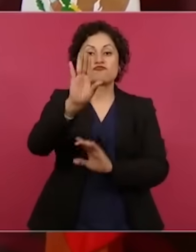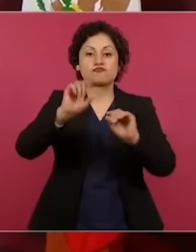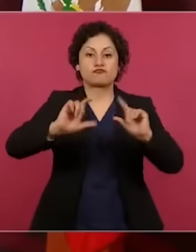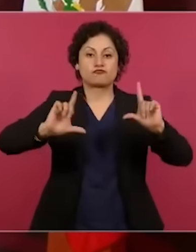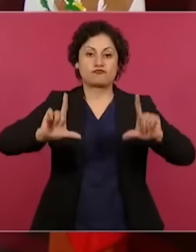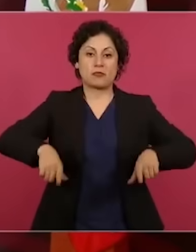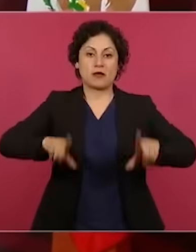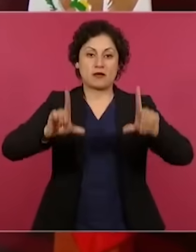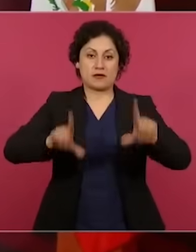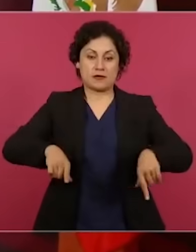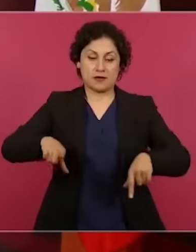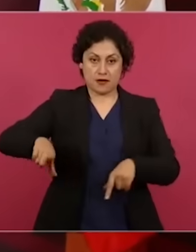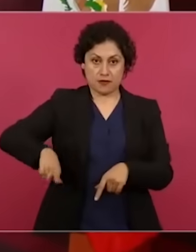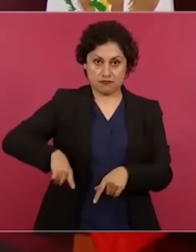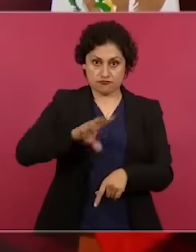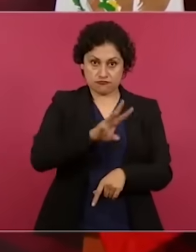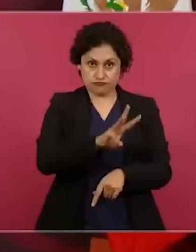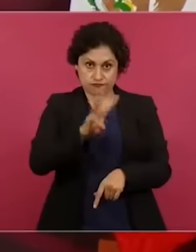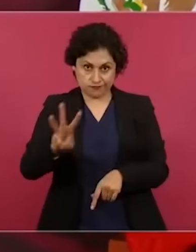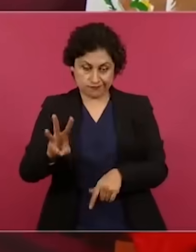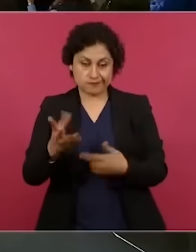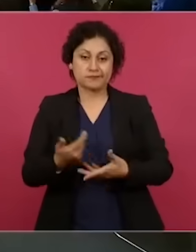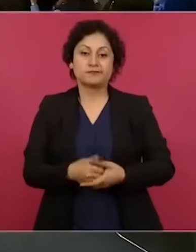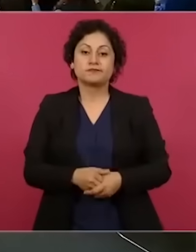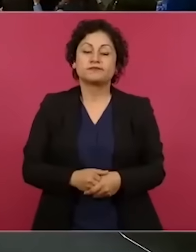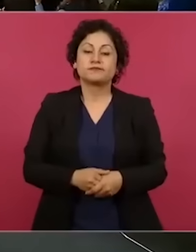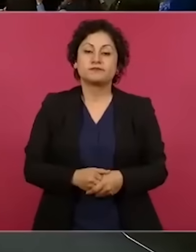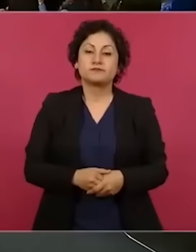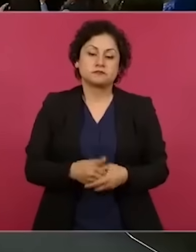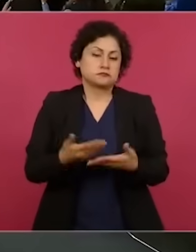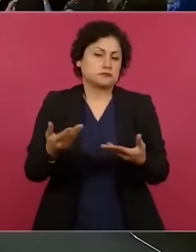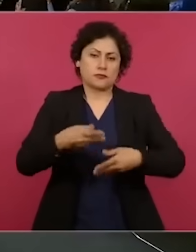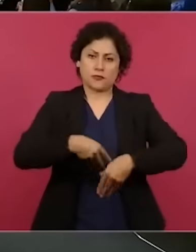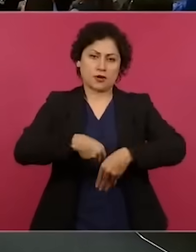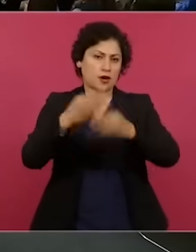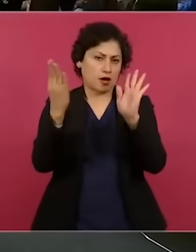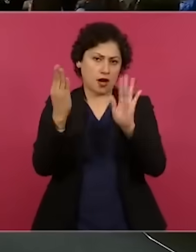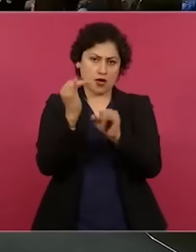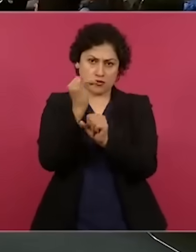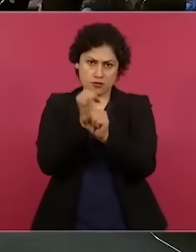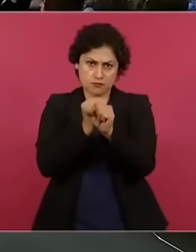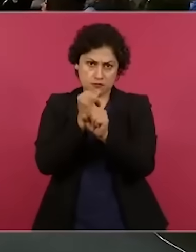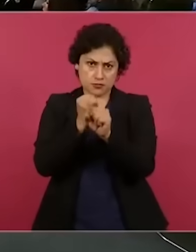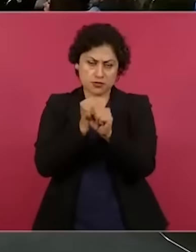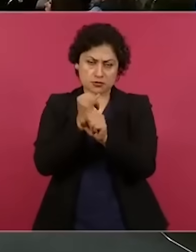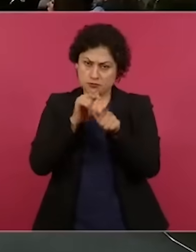luego, a continuar la investigación y